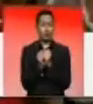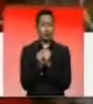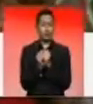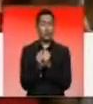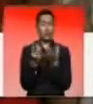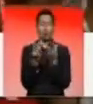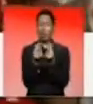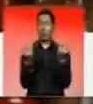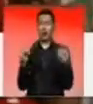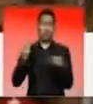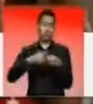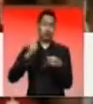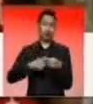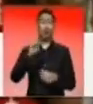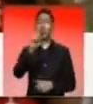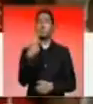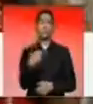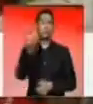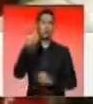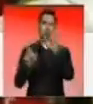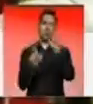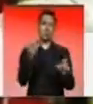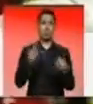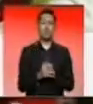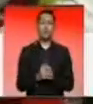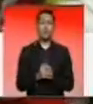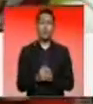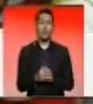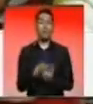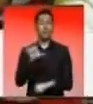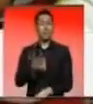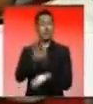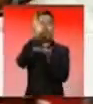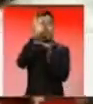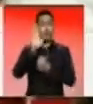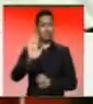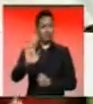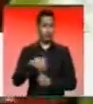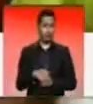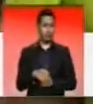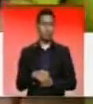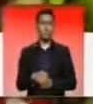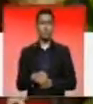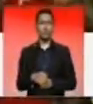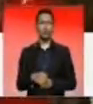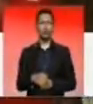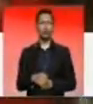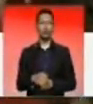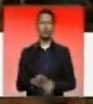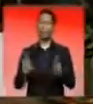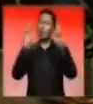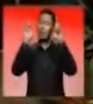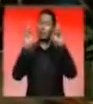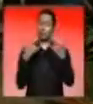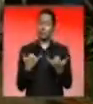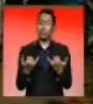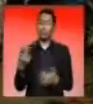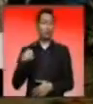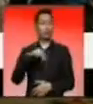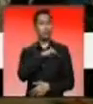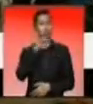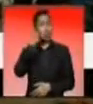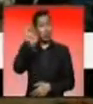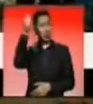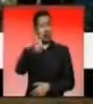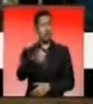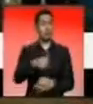beneficiarios asciende a 1.200.000, según el principal representante de ese sector. Esperamos que hoy, a más tardar mañana,